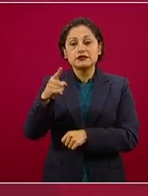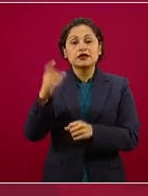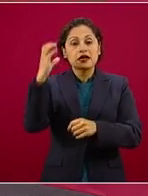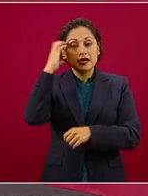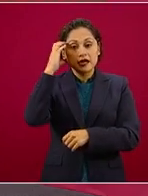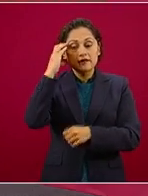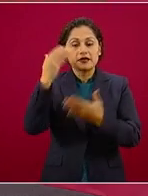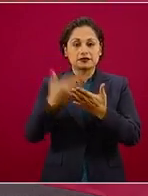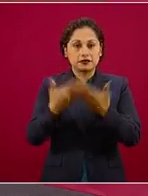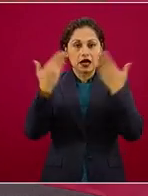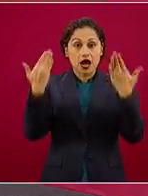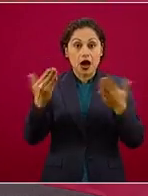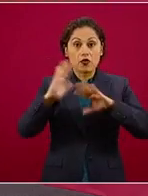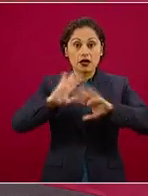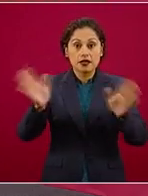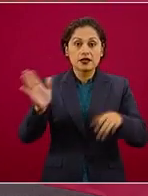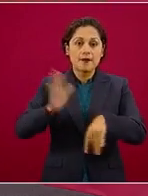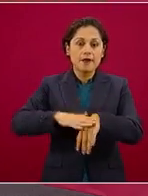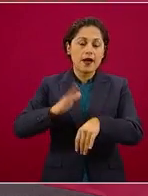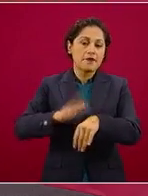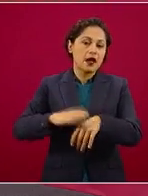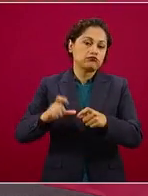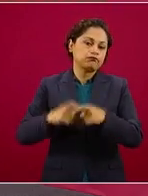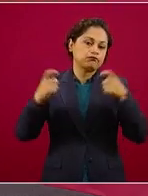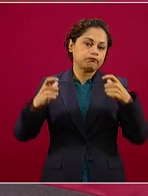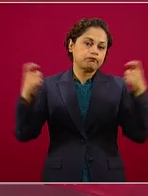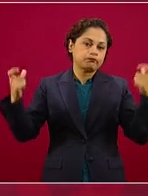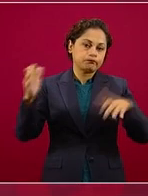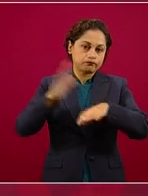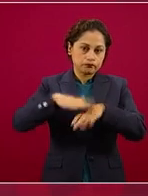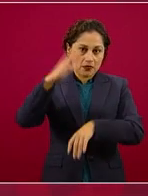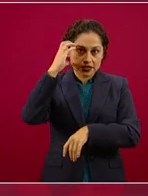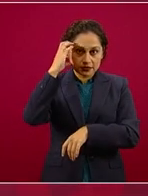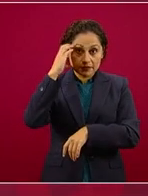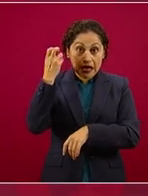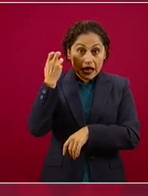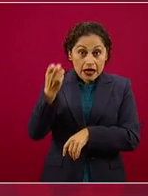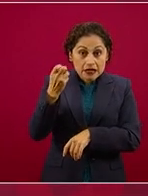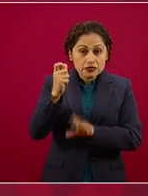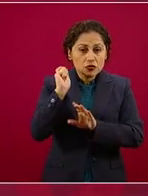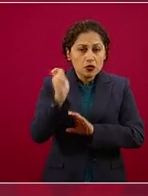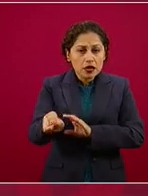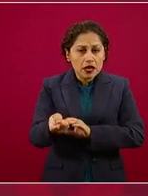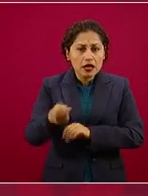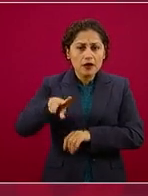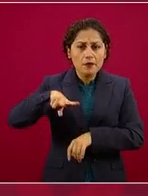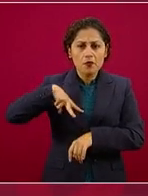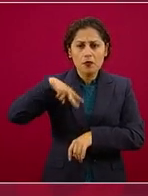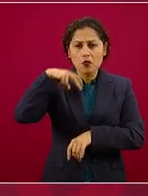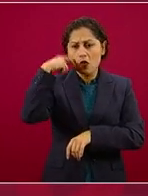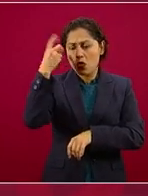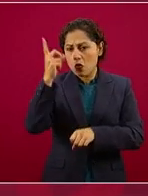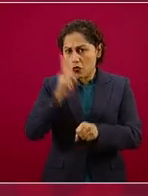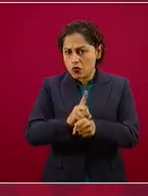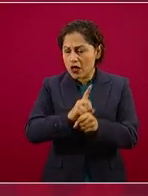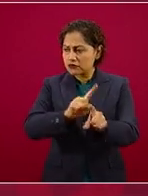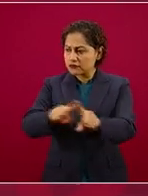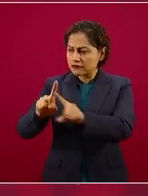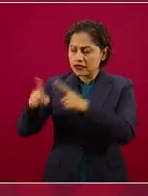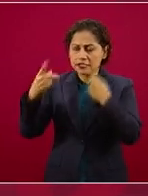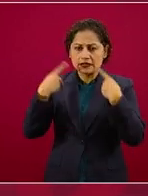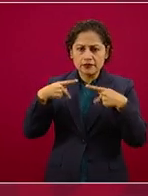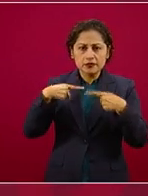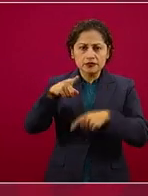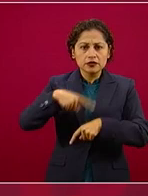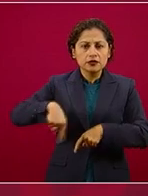decía el canciller, que van a ser más. Justo eso es la voluntad de un montón de personas que realmente tienen ese